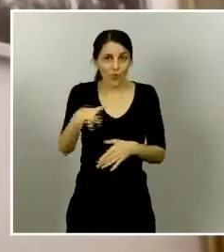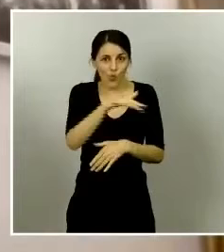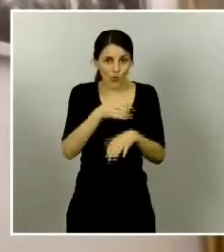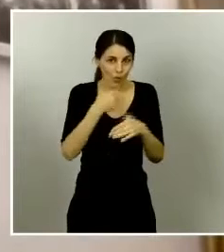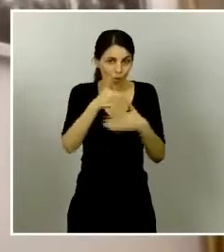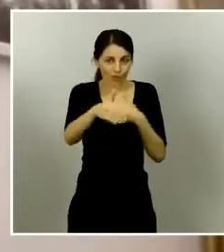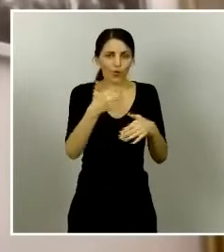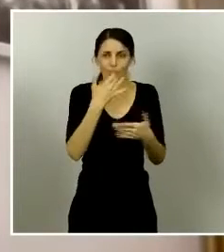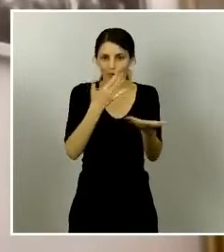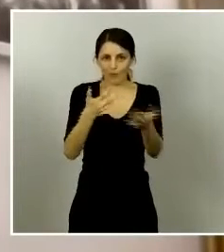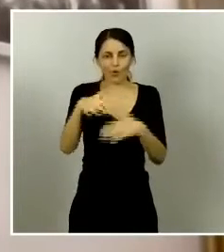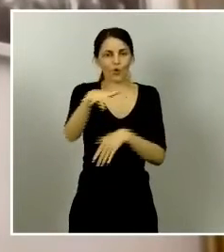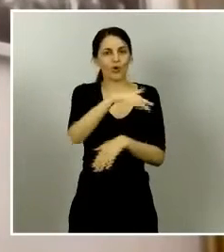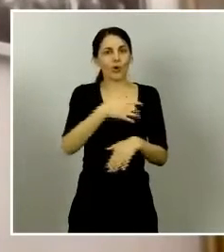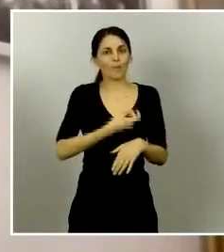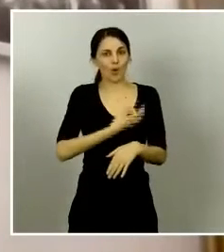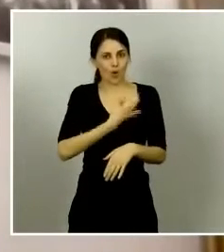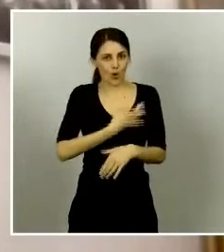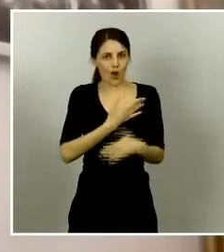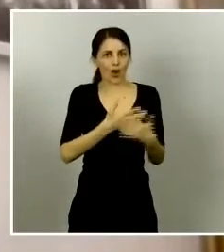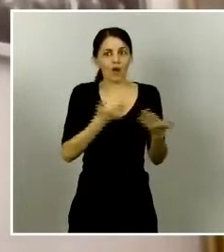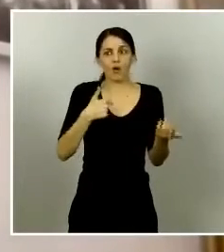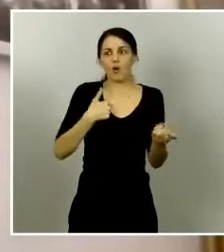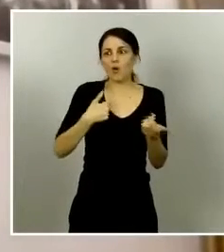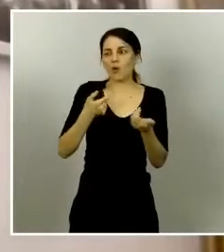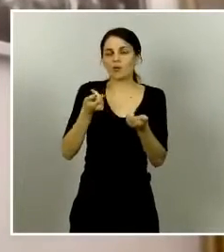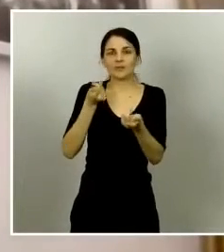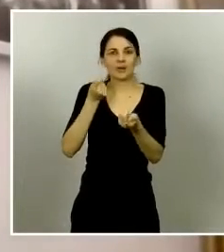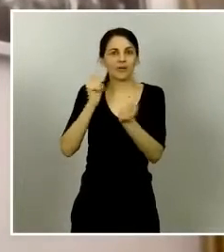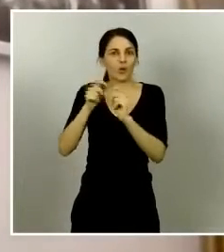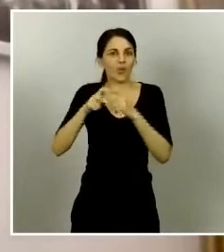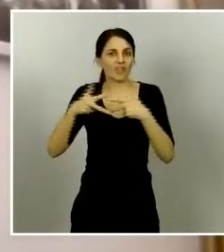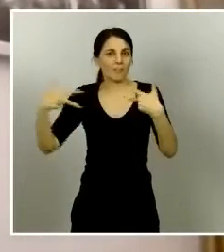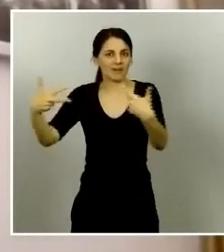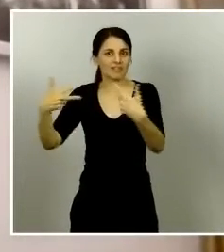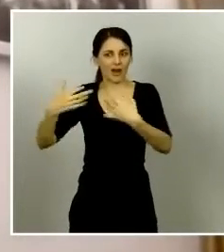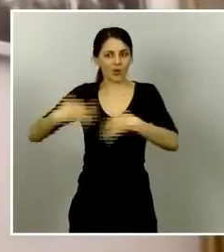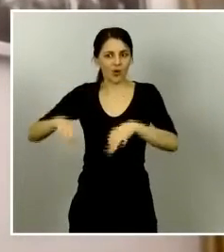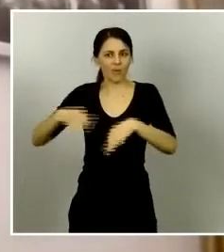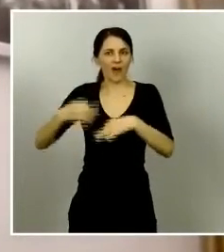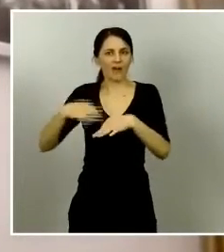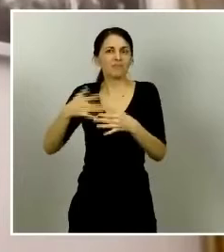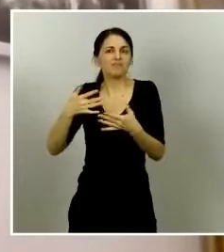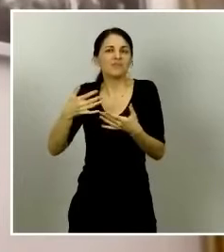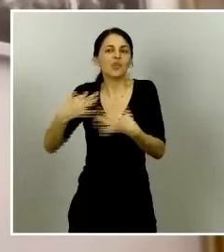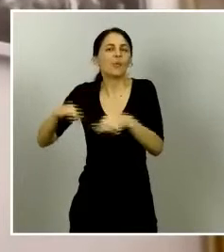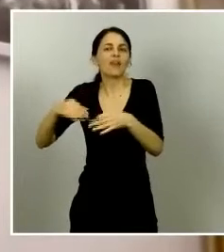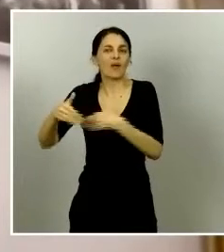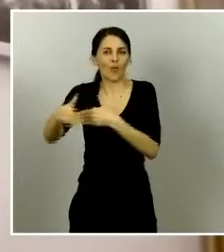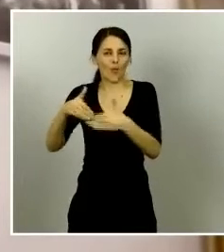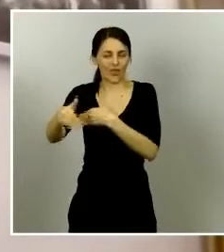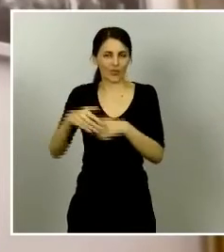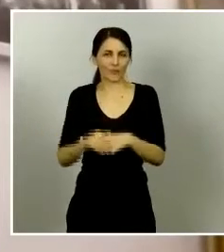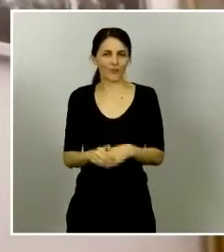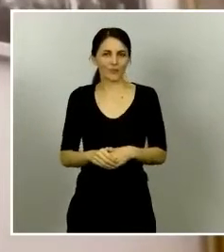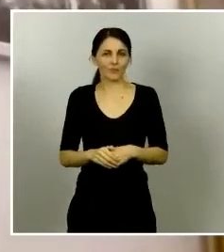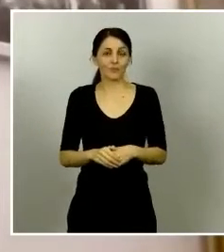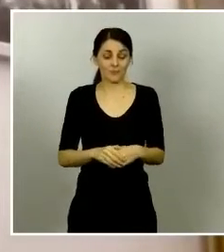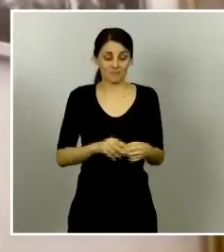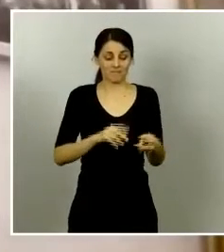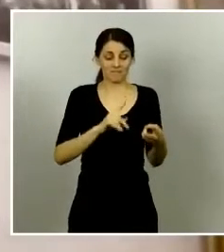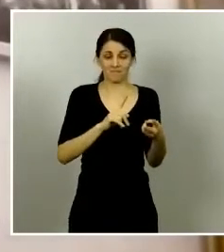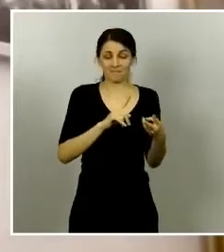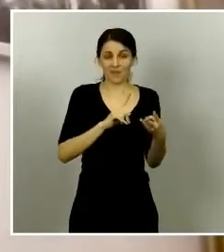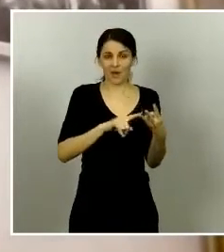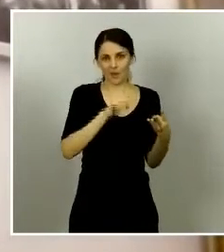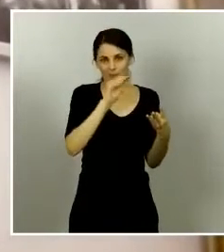sentarnos en la sala de prensa respetando las medidas de seguridad y poder hacer las ruedas de prensa habituales. Y luego dos preguntas, por una parte,